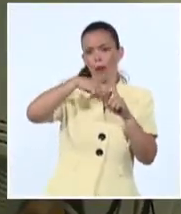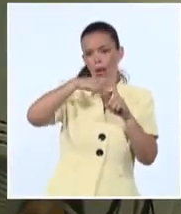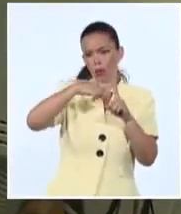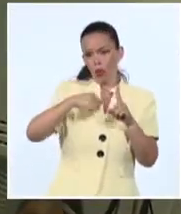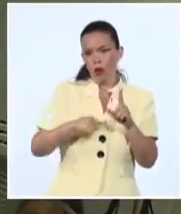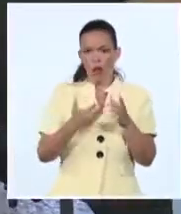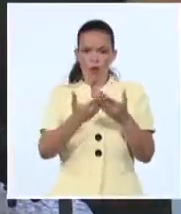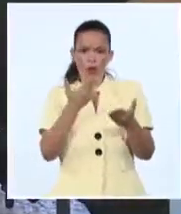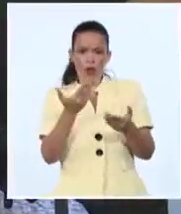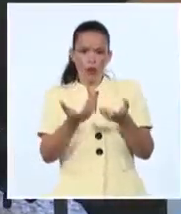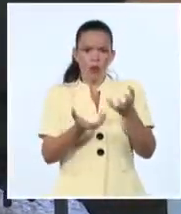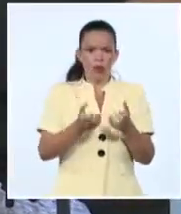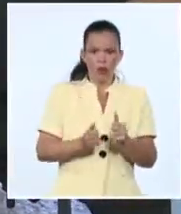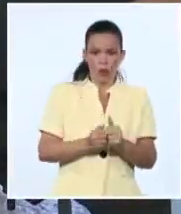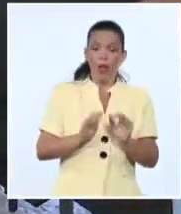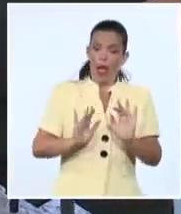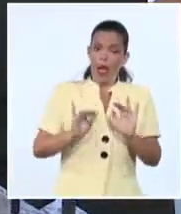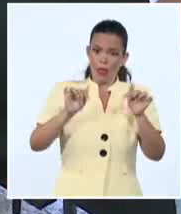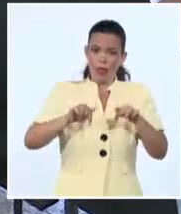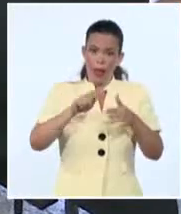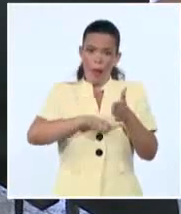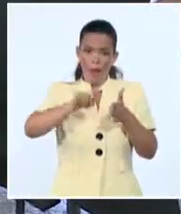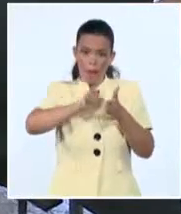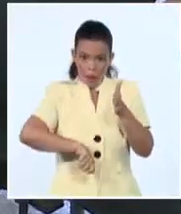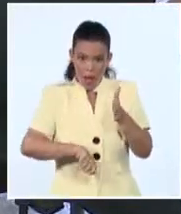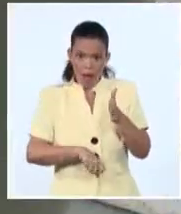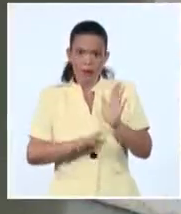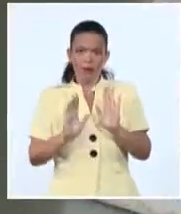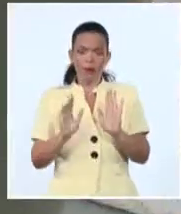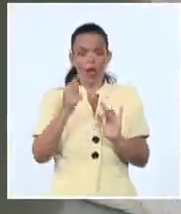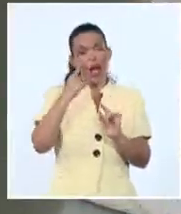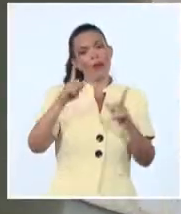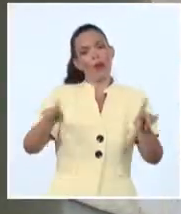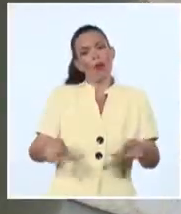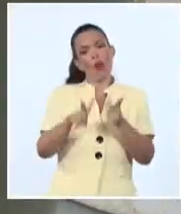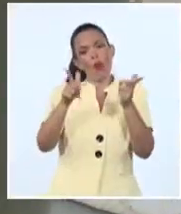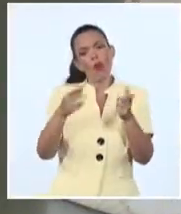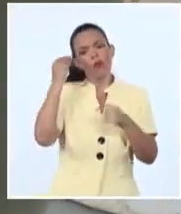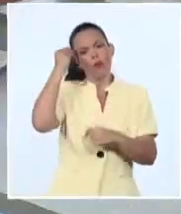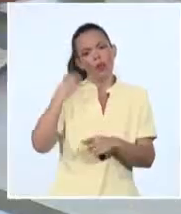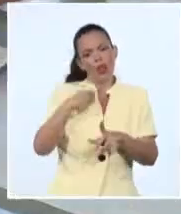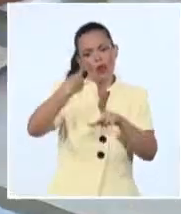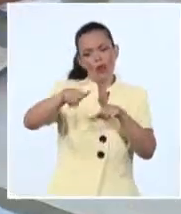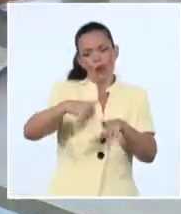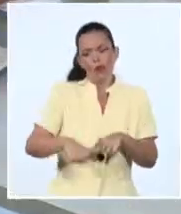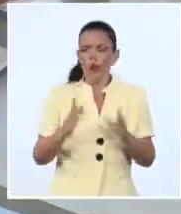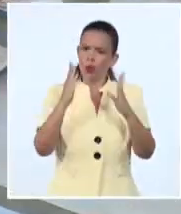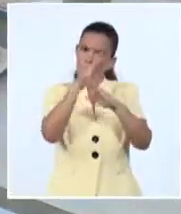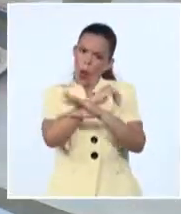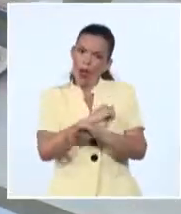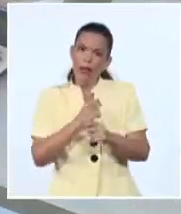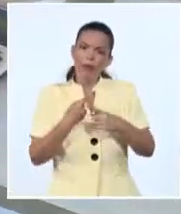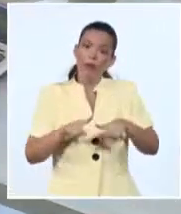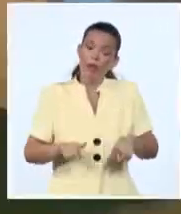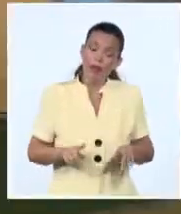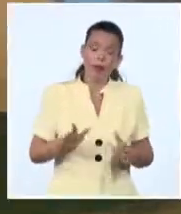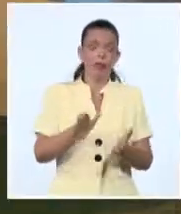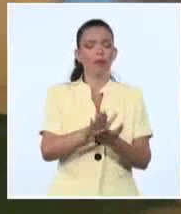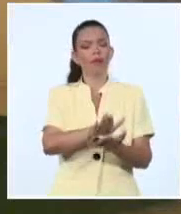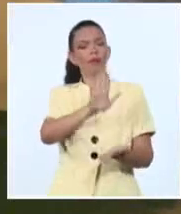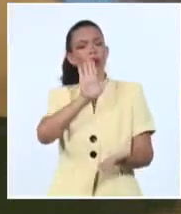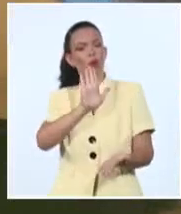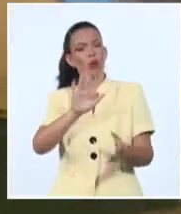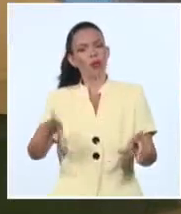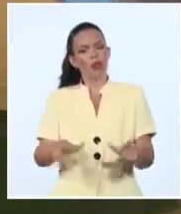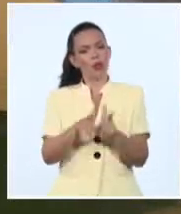el año en curso es alto y existen limitaciones de recursos, los acuicultores agramontinos mantienen el compromiso de incrementar las entregas a la